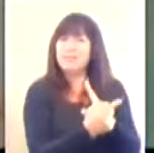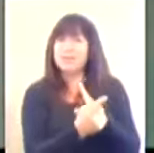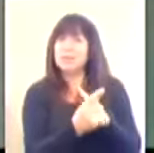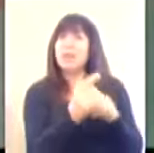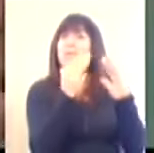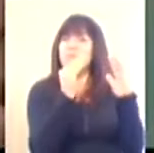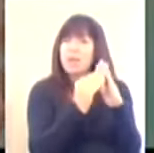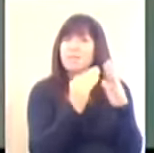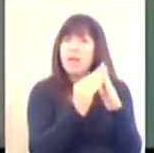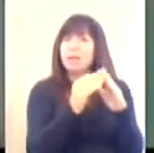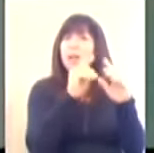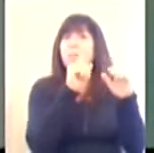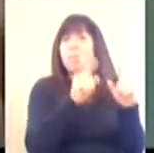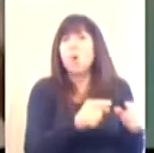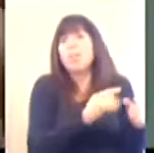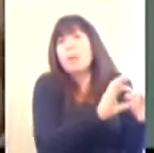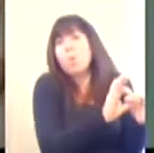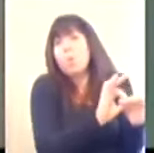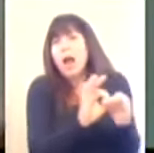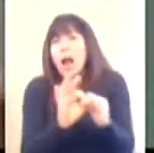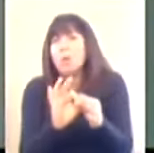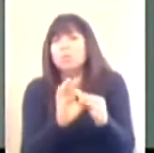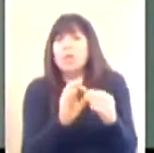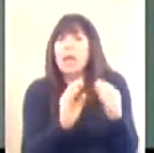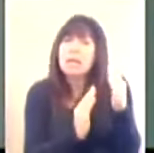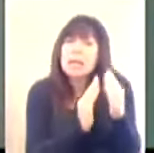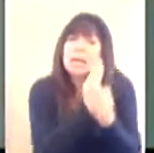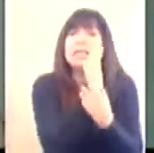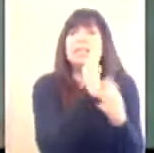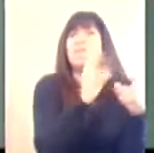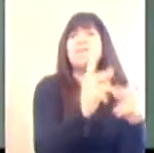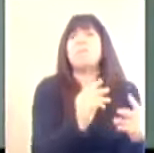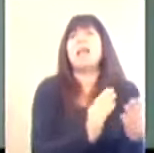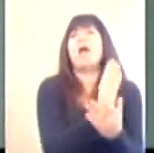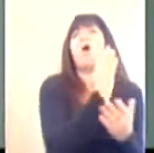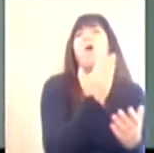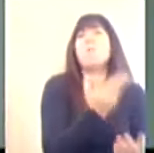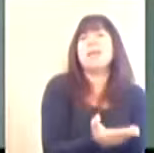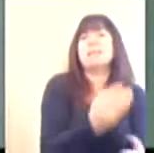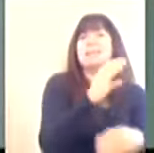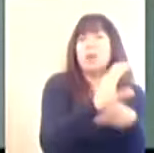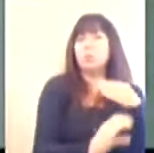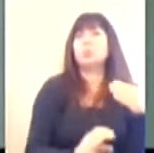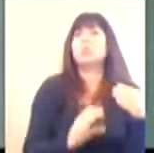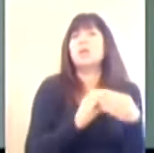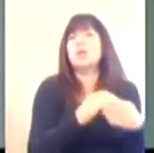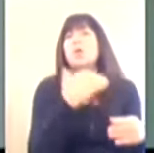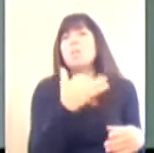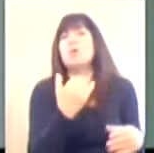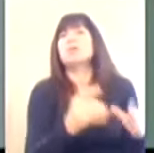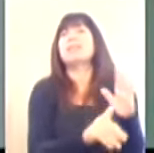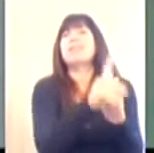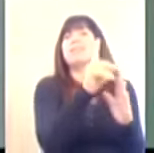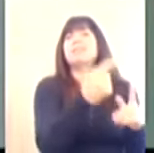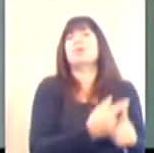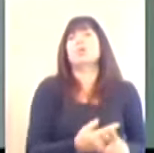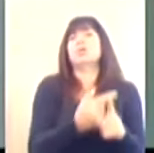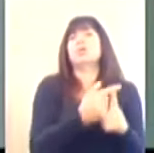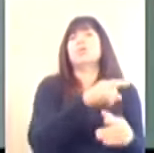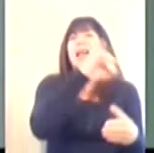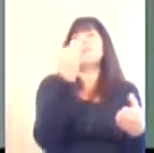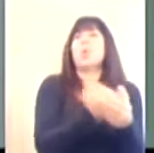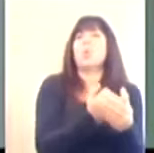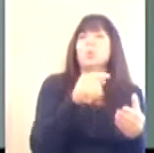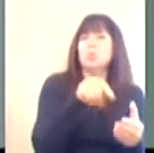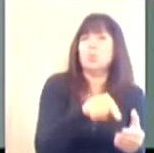ser una causa, un puntapié inicial para que esa familia comience un ciclo virtuoso de desarrollo social, de inclusión, etcétera, en